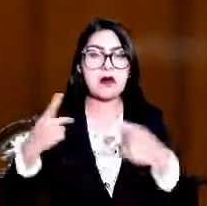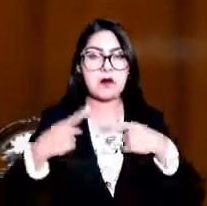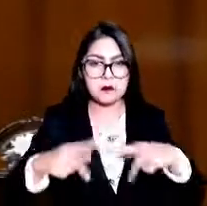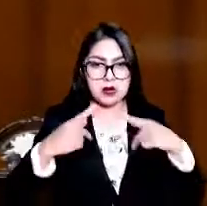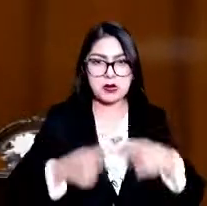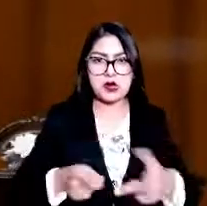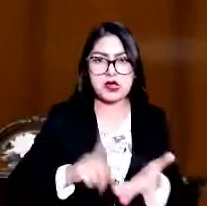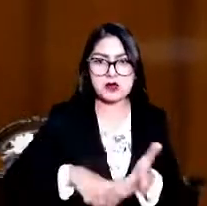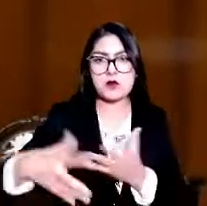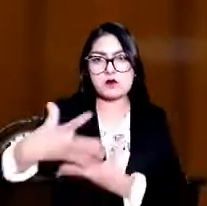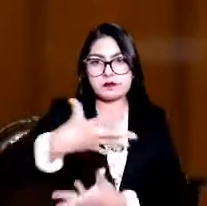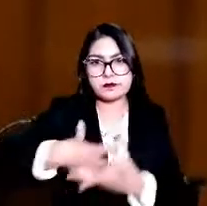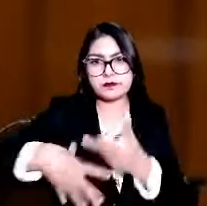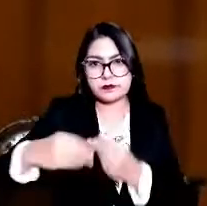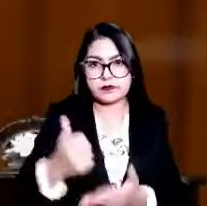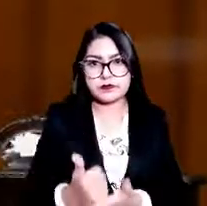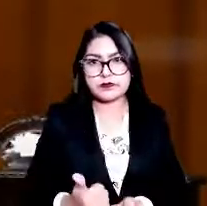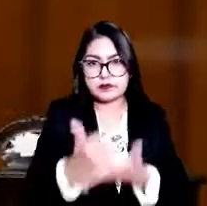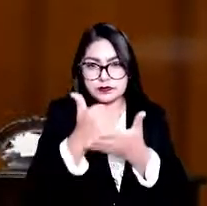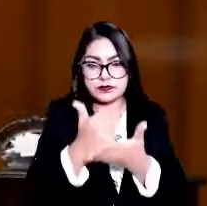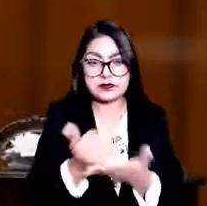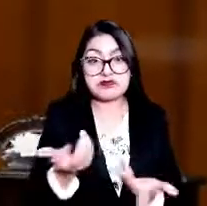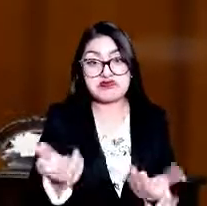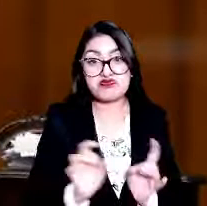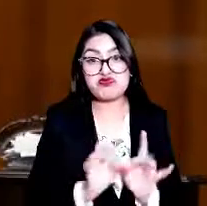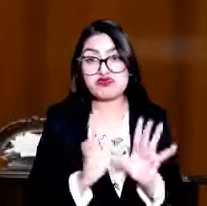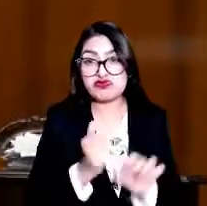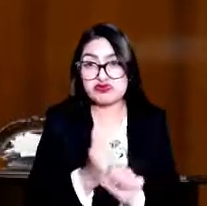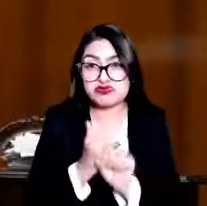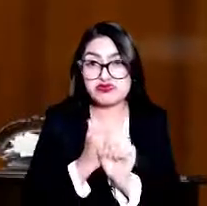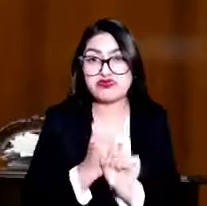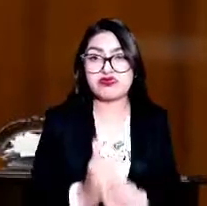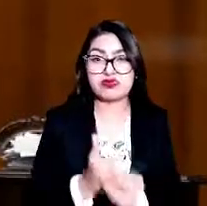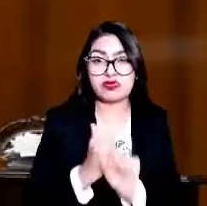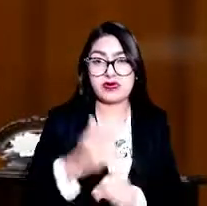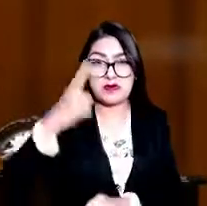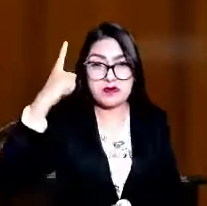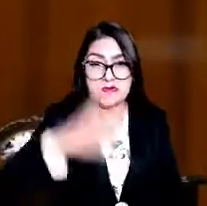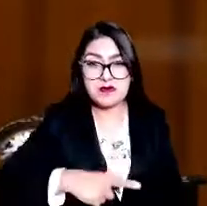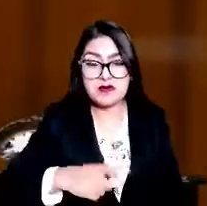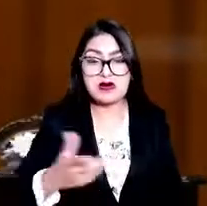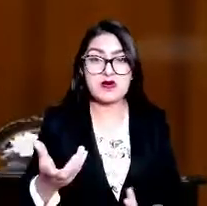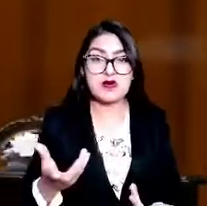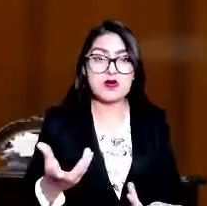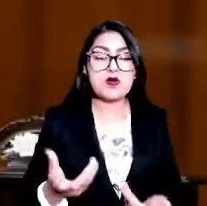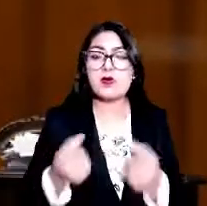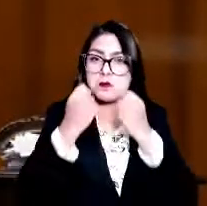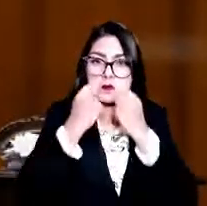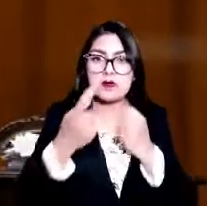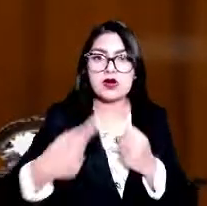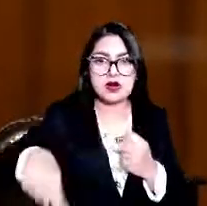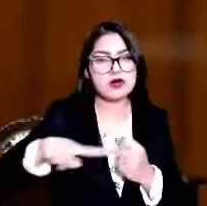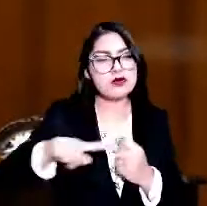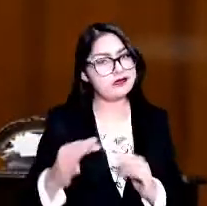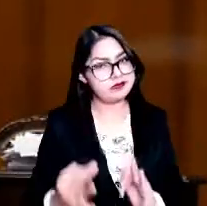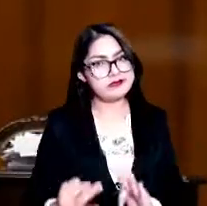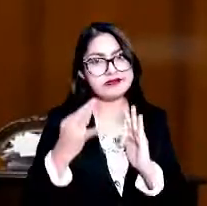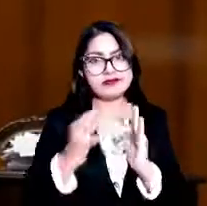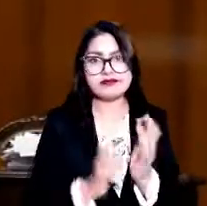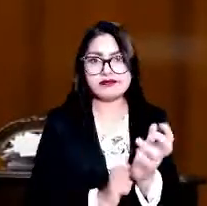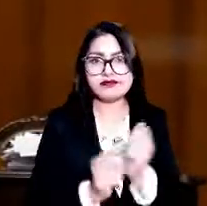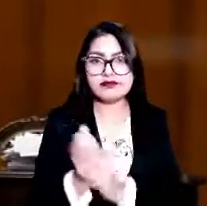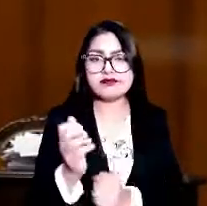que pese a las tragedias de estas envergaduras, han dado la cara y apoyado a